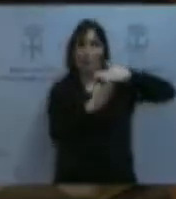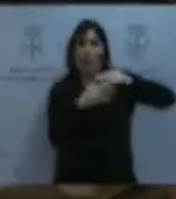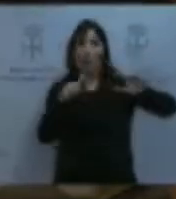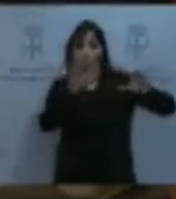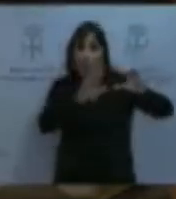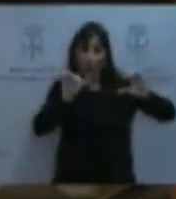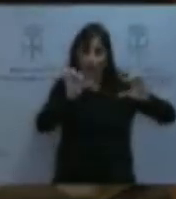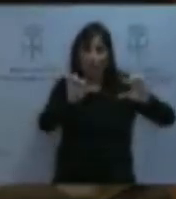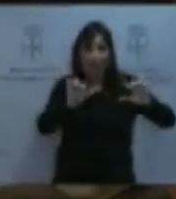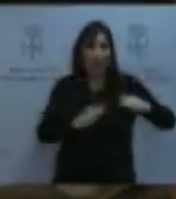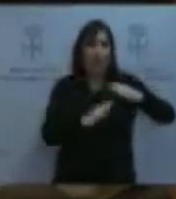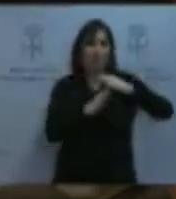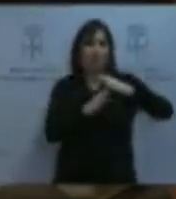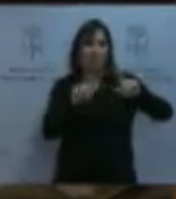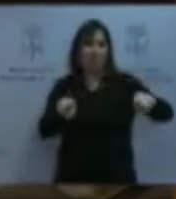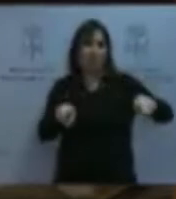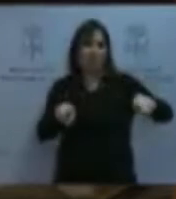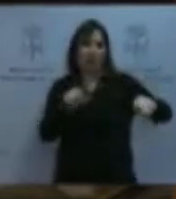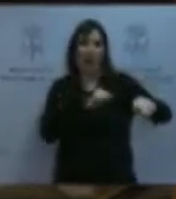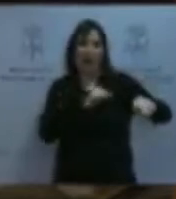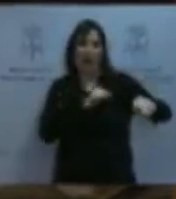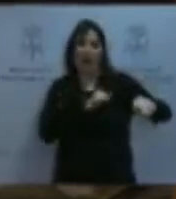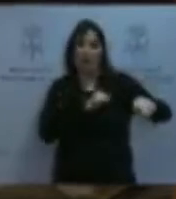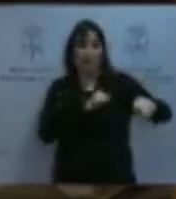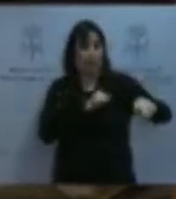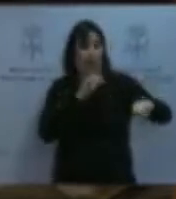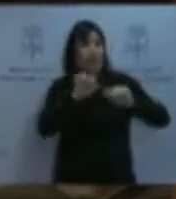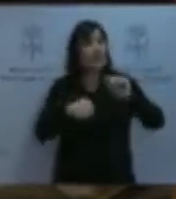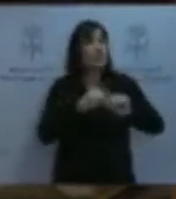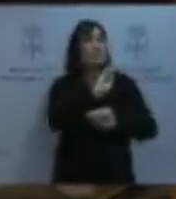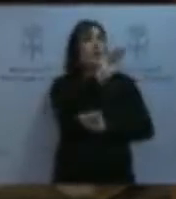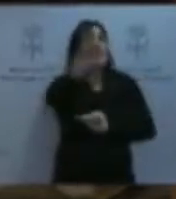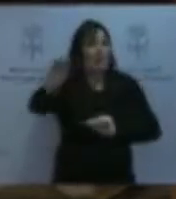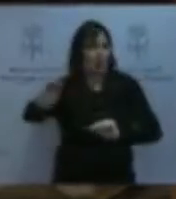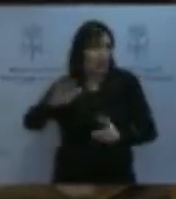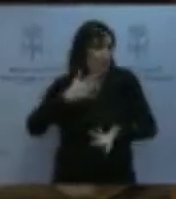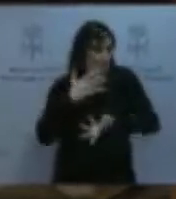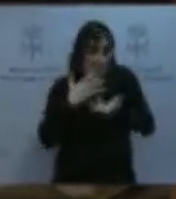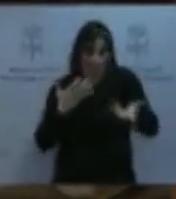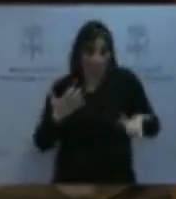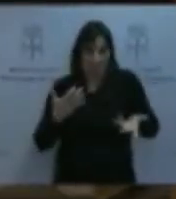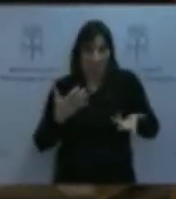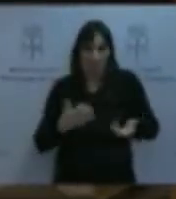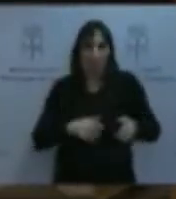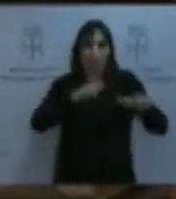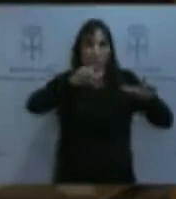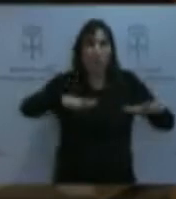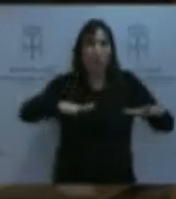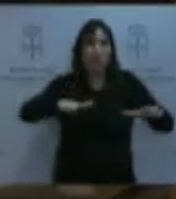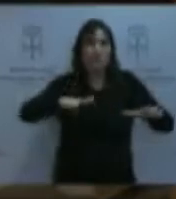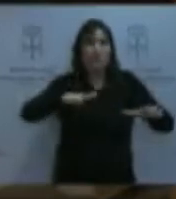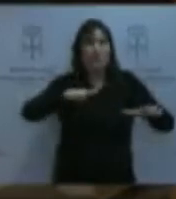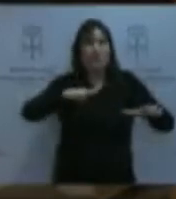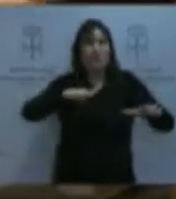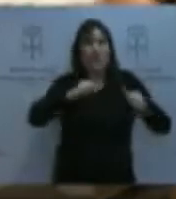luego, cuando preguntamos qué pasa, por ejemplo, con la planta de asfálticos de Piorio, vemos cuál es la verdadera preocupación por la contaminación